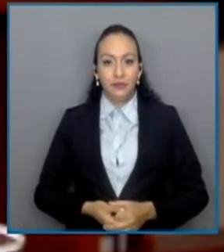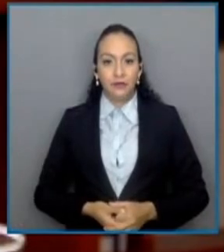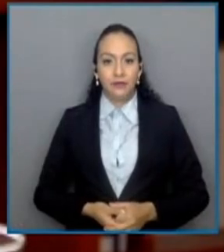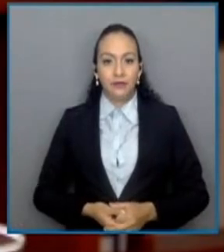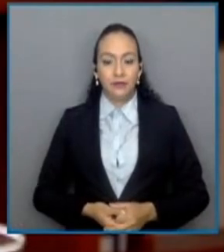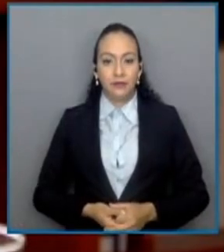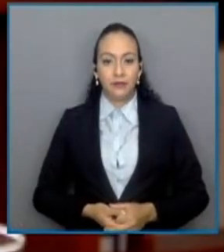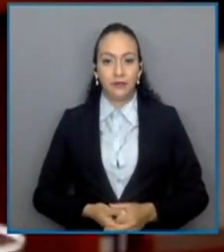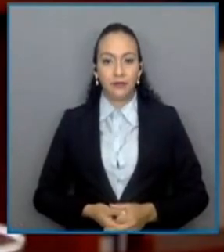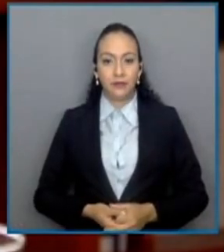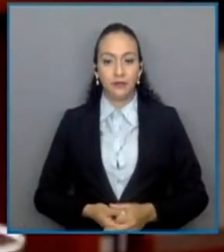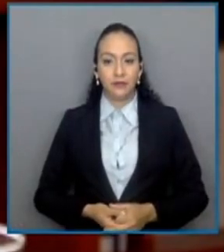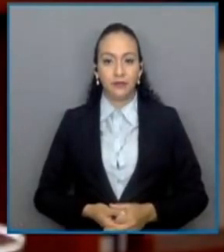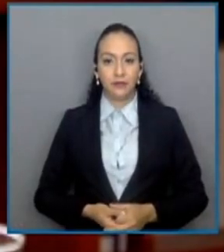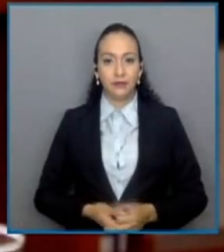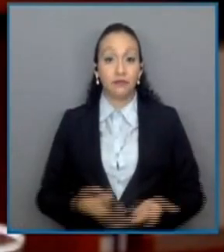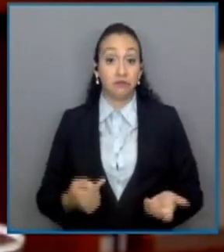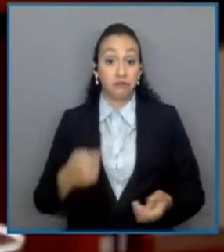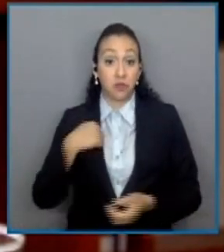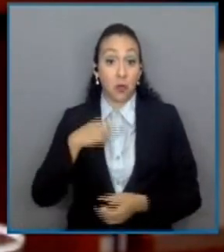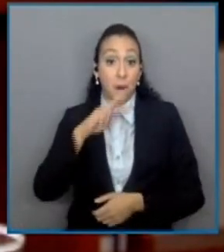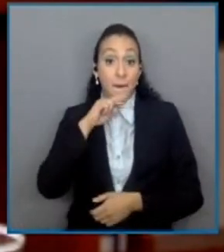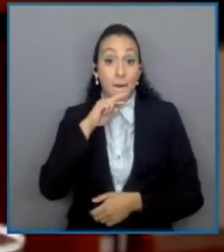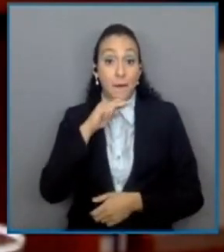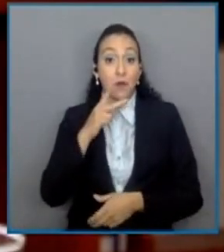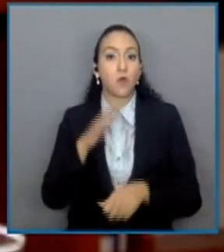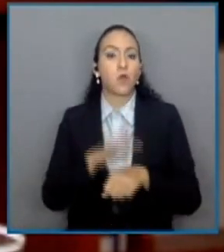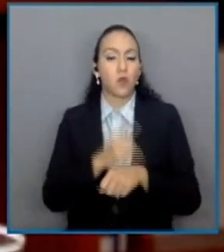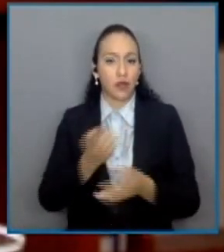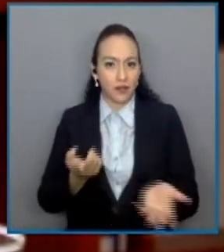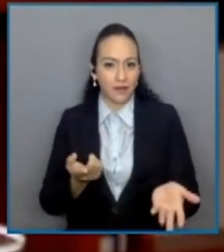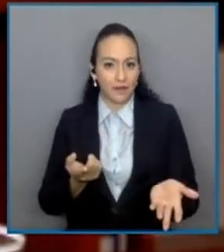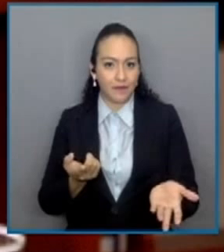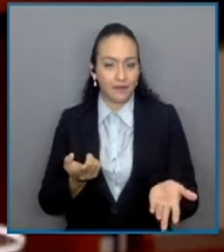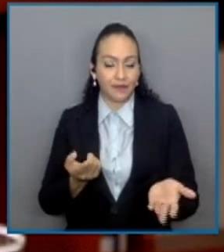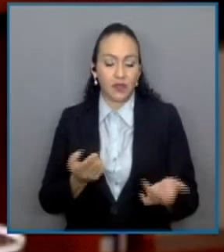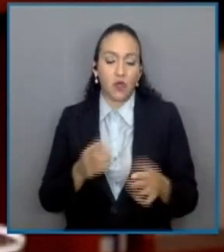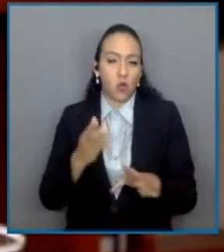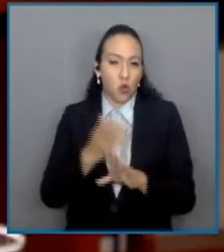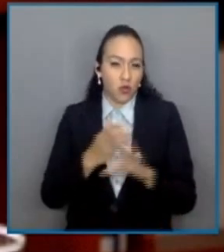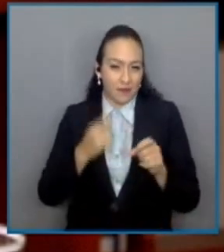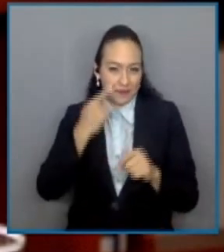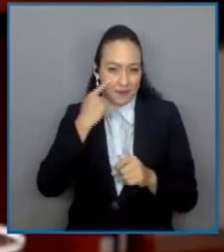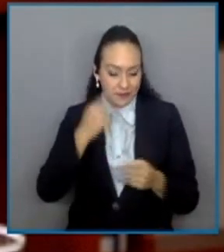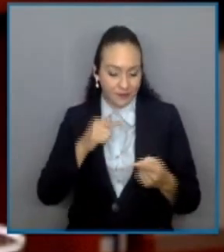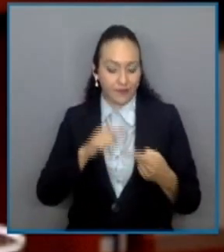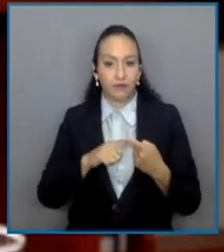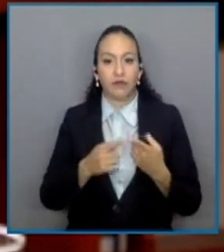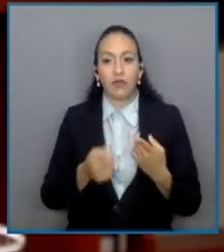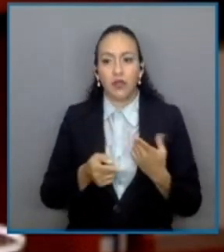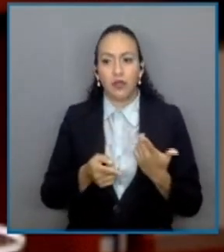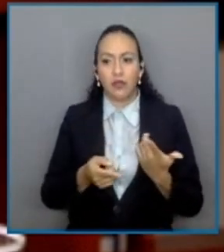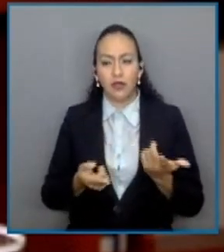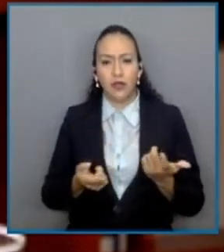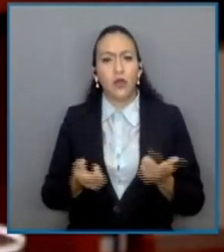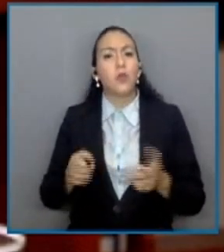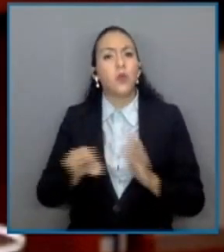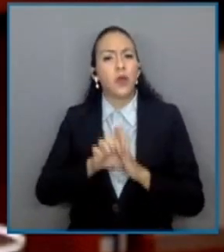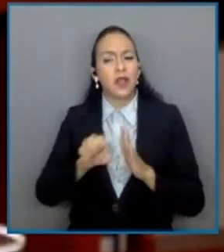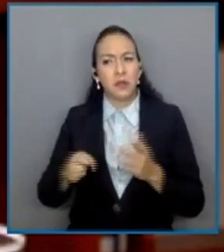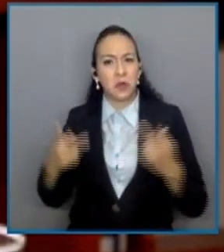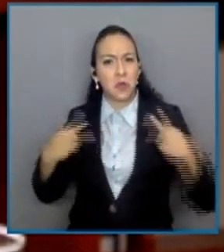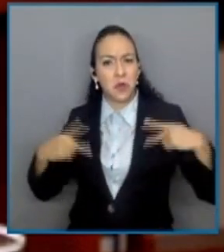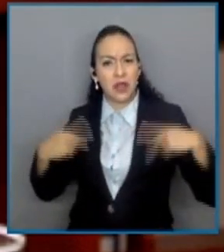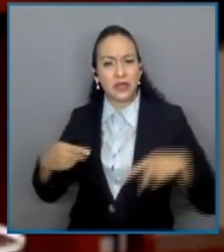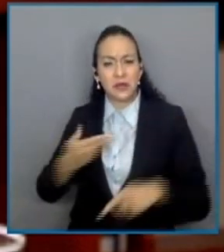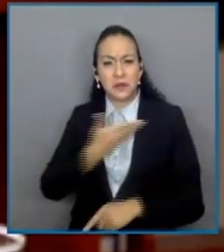Me preocupan desde cosas básicas de que no se sabe cuánto va a costar, cómo se va a